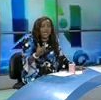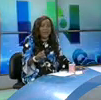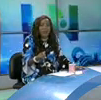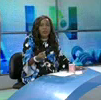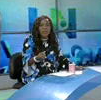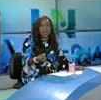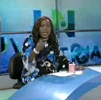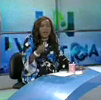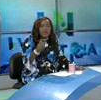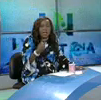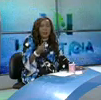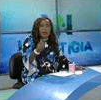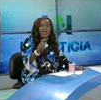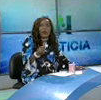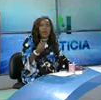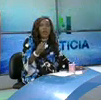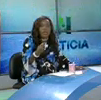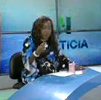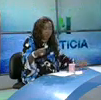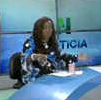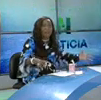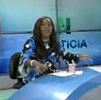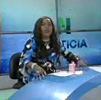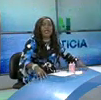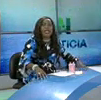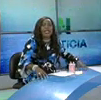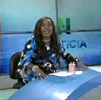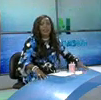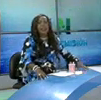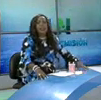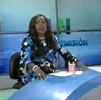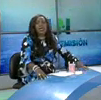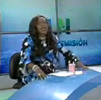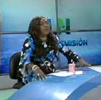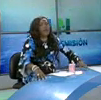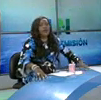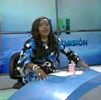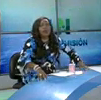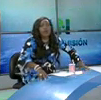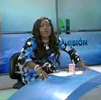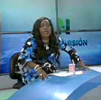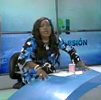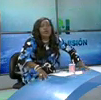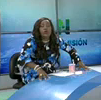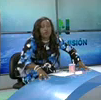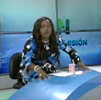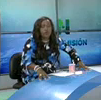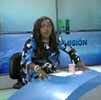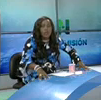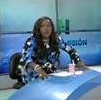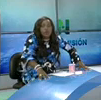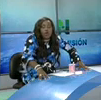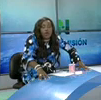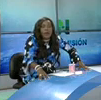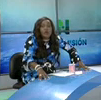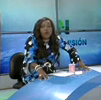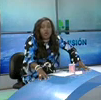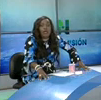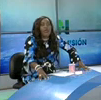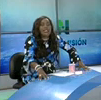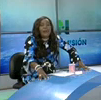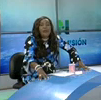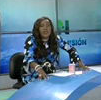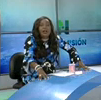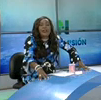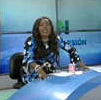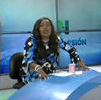escúchenme bien, en estos tiempos en el Ecuador y justamente en Guayaquil, estamos viviendo unos días duros, duros, más duros